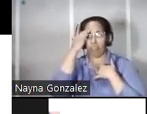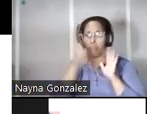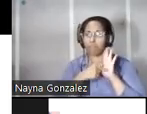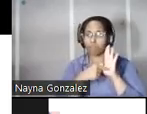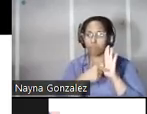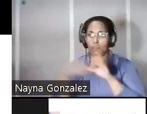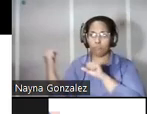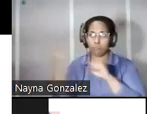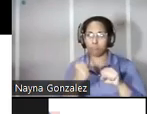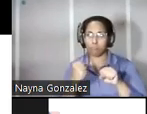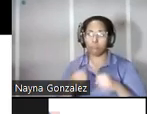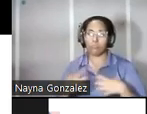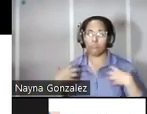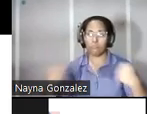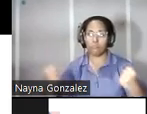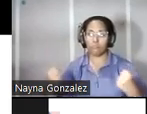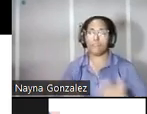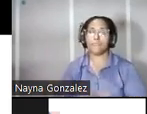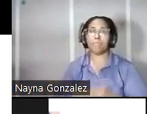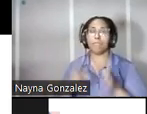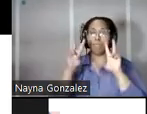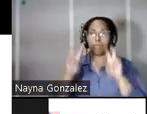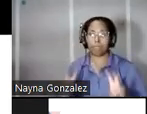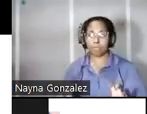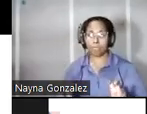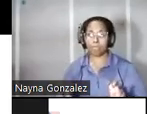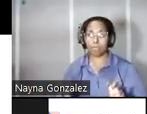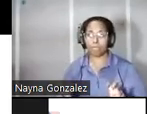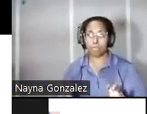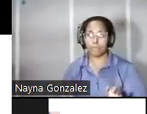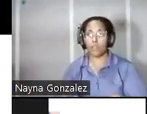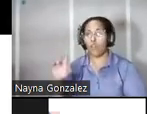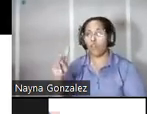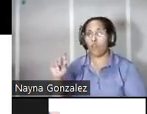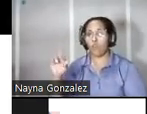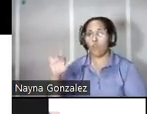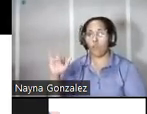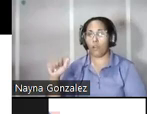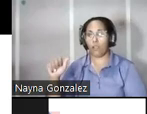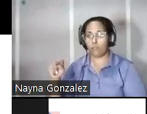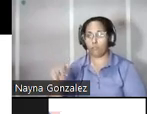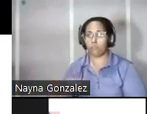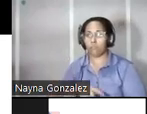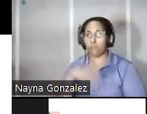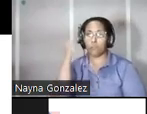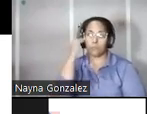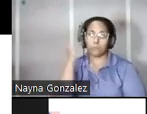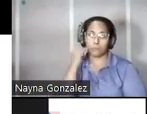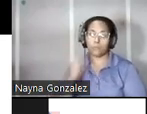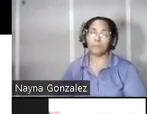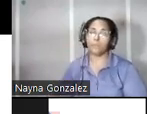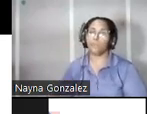su no poder. Y en el análisis que lleva a cabo Byung-Chul Han, que es un coreano, en cuanto a esa